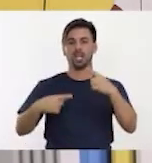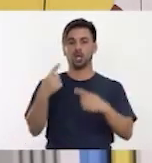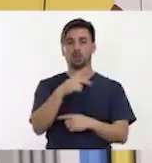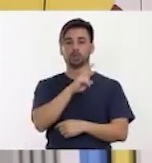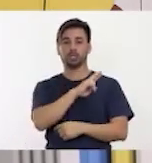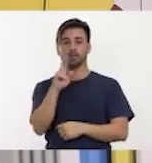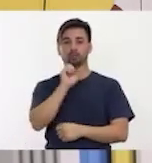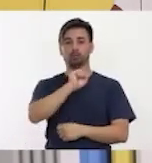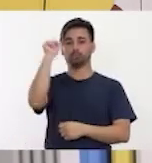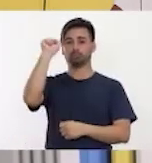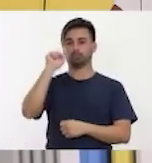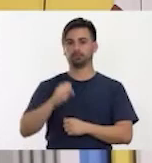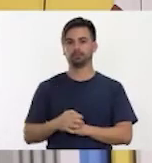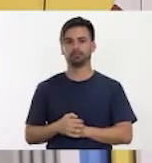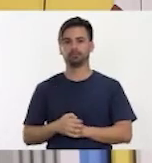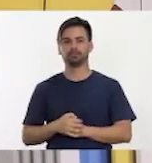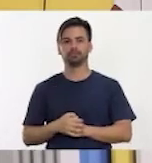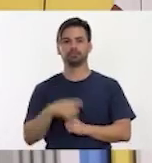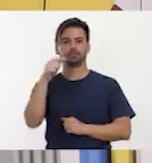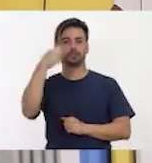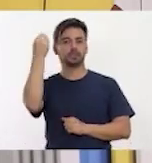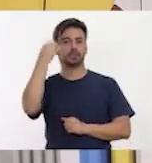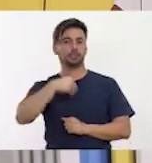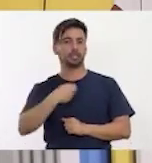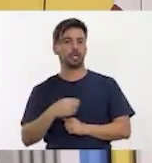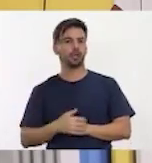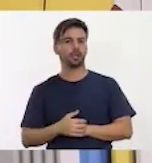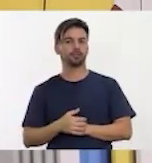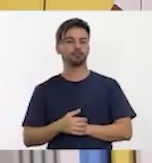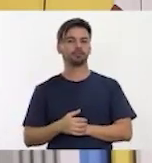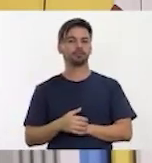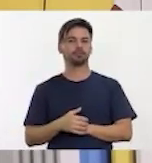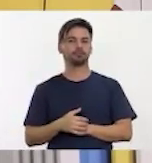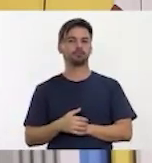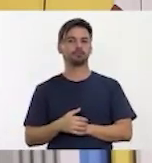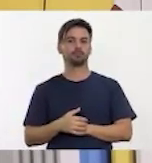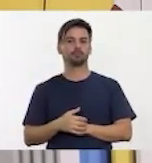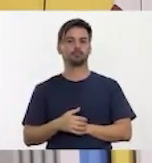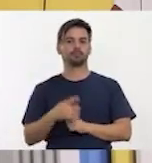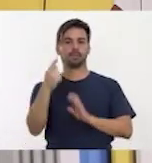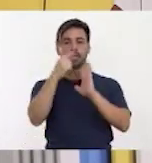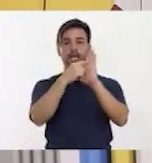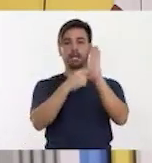Determinar los aspectos más destacados del gobierno de los 100 días